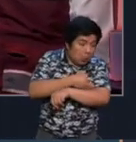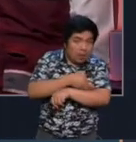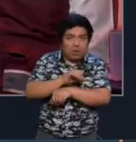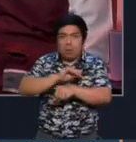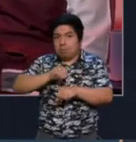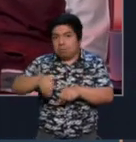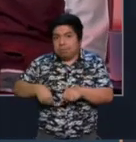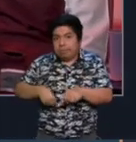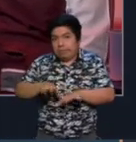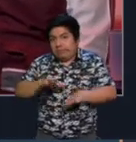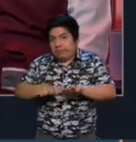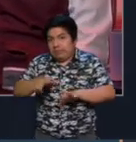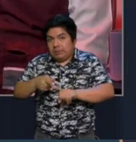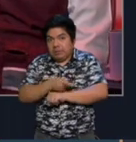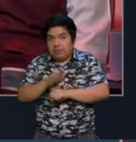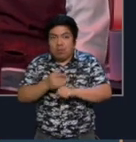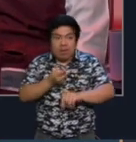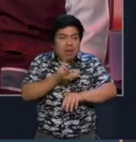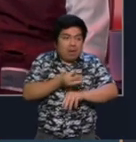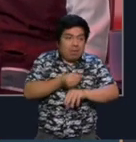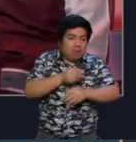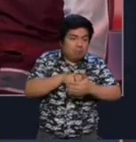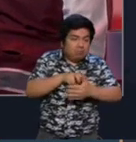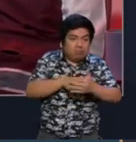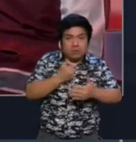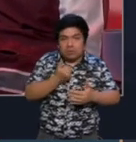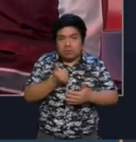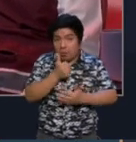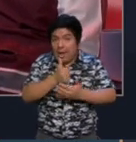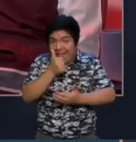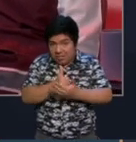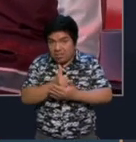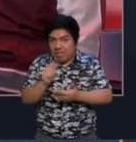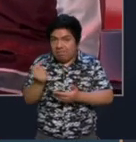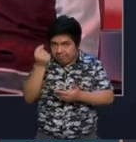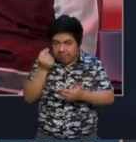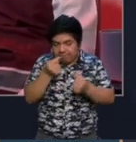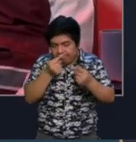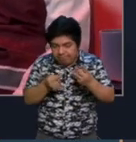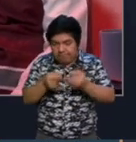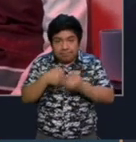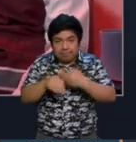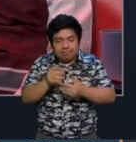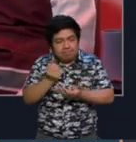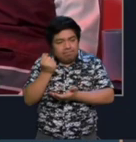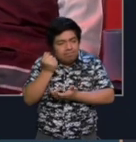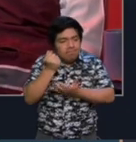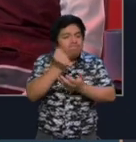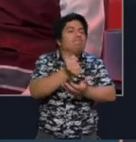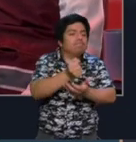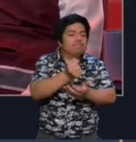un accidente por las malas condiciones, por la falta de mantenimiento. Una ciudad inteligente debe responder a todas esas necesidades, invertir el